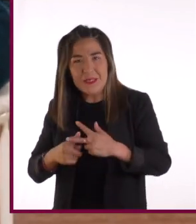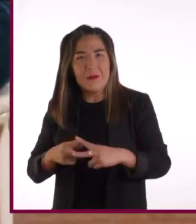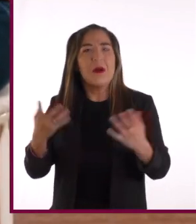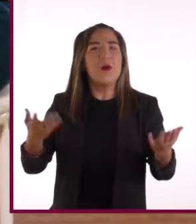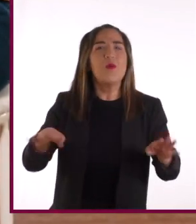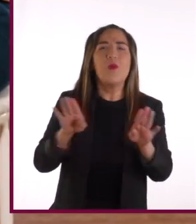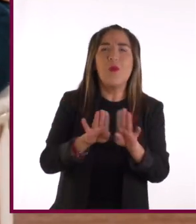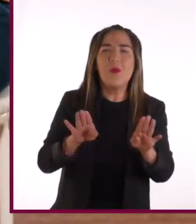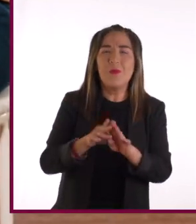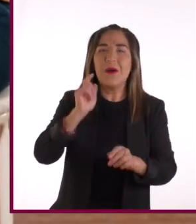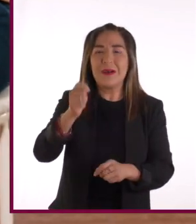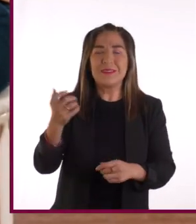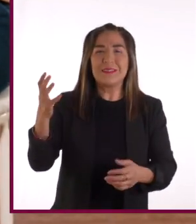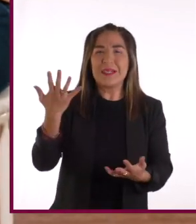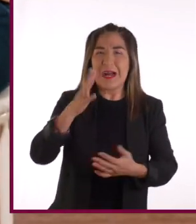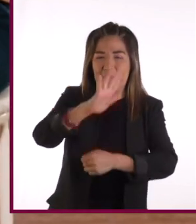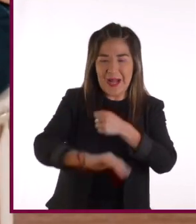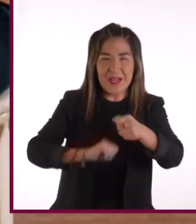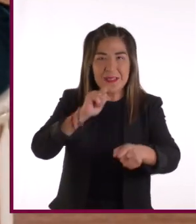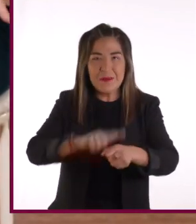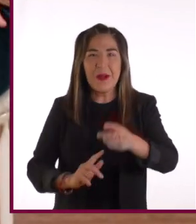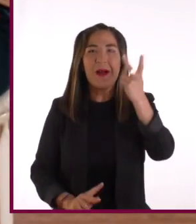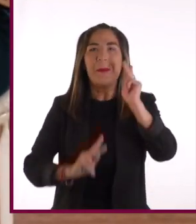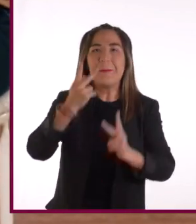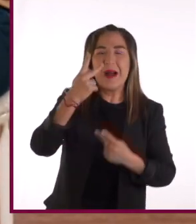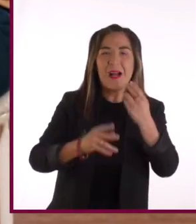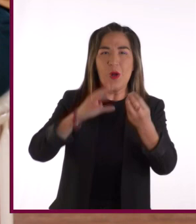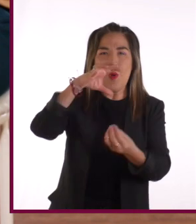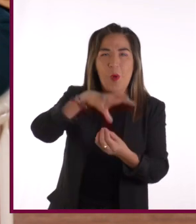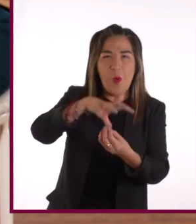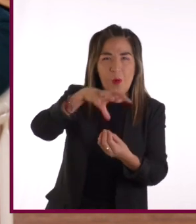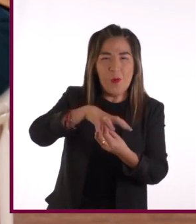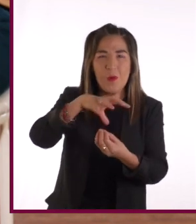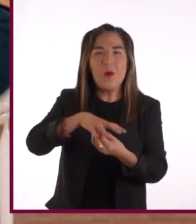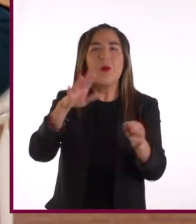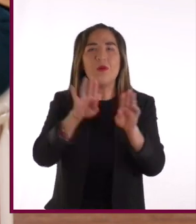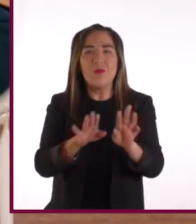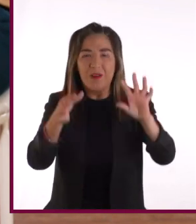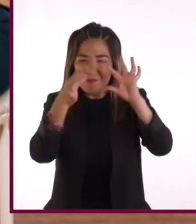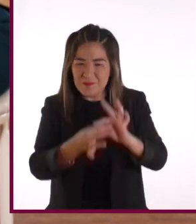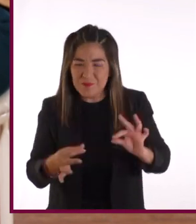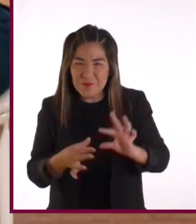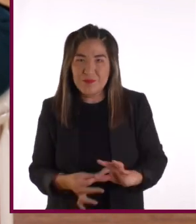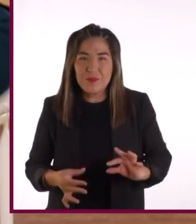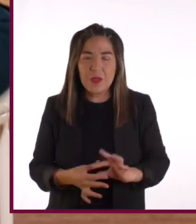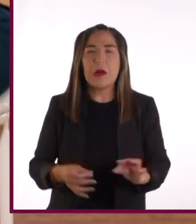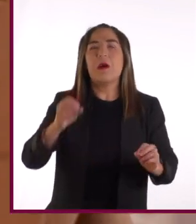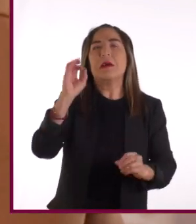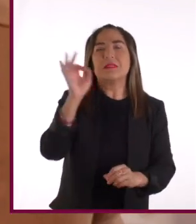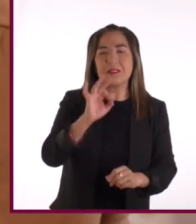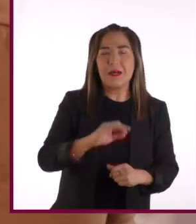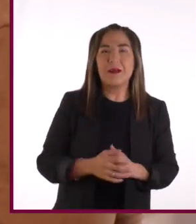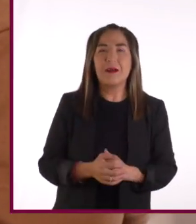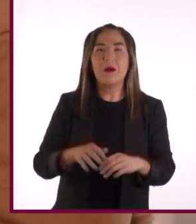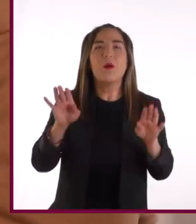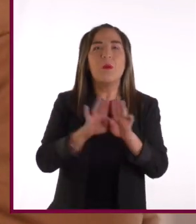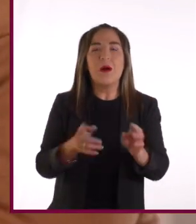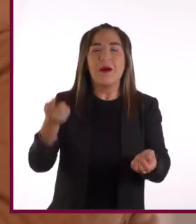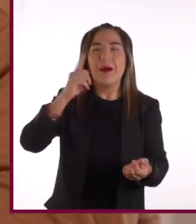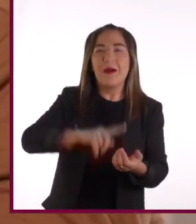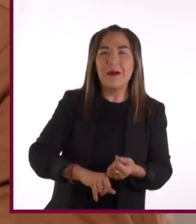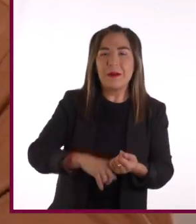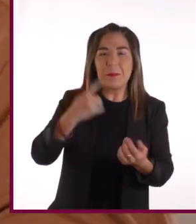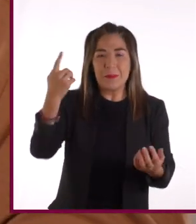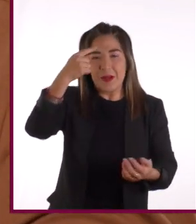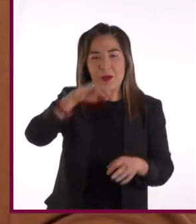Exactamente. Las matemáticas serán como las especies de animales, plantas u hongos que todavía los describimos, o más bien son como